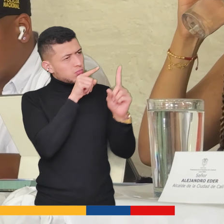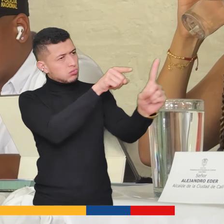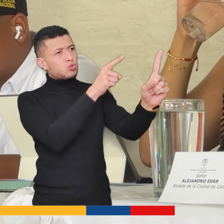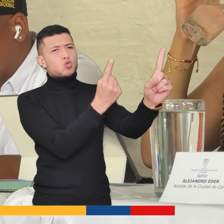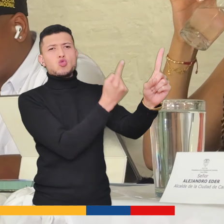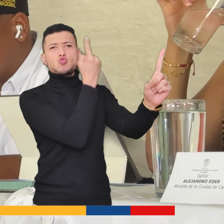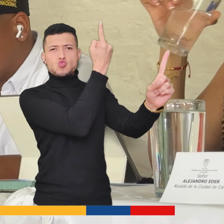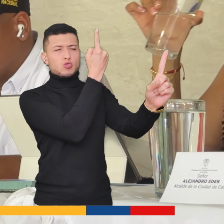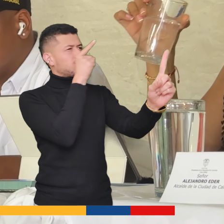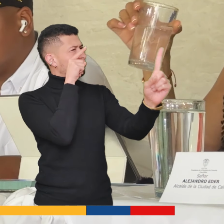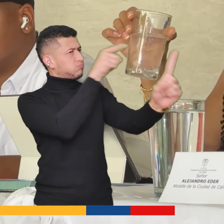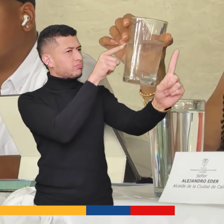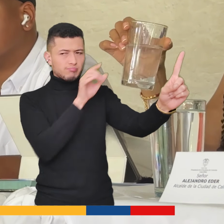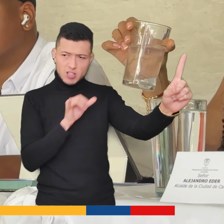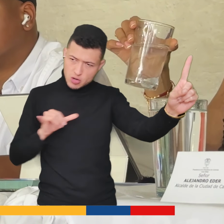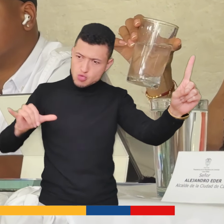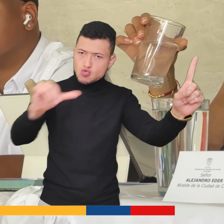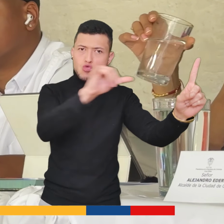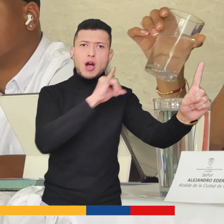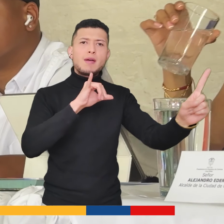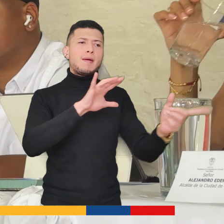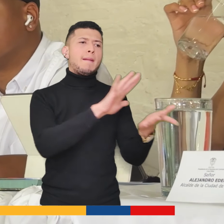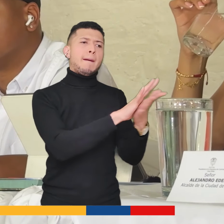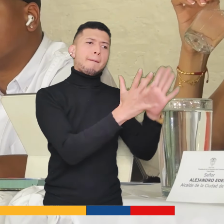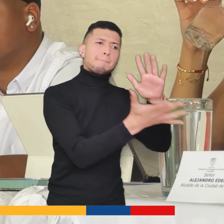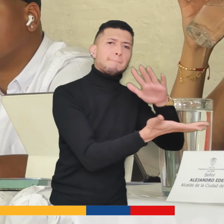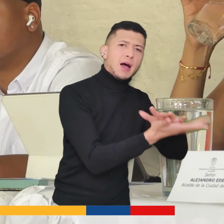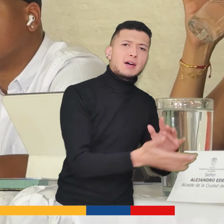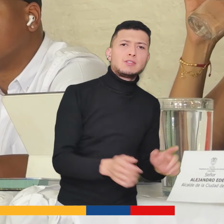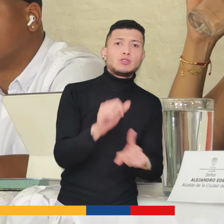paz, la justicia social